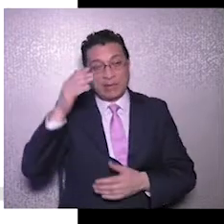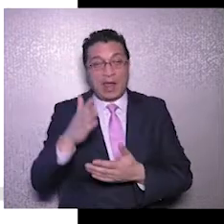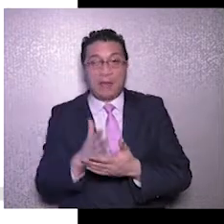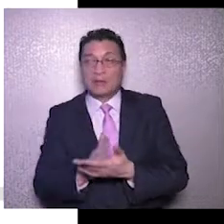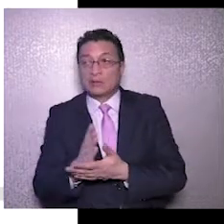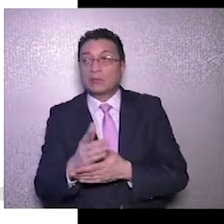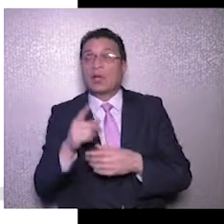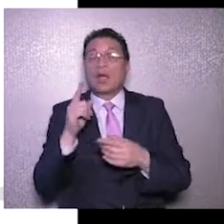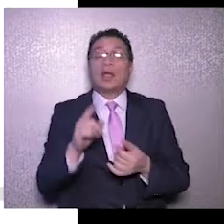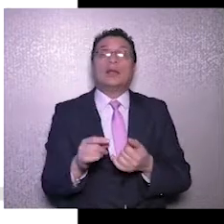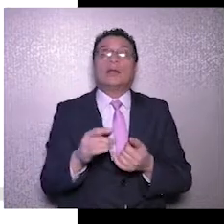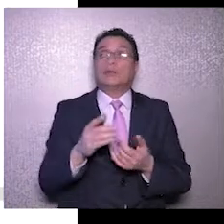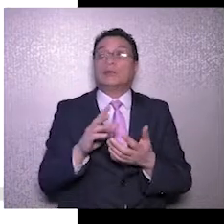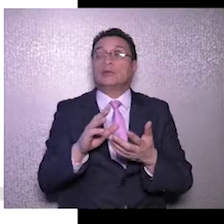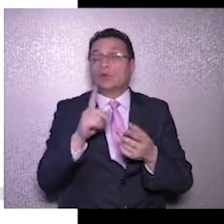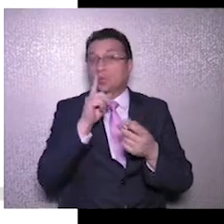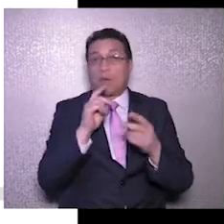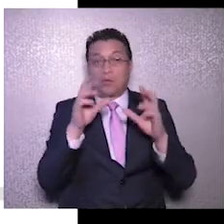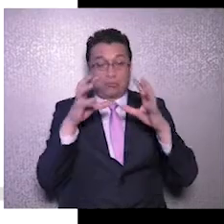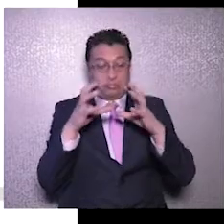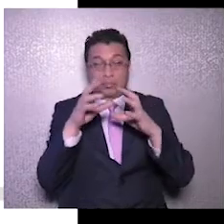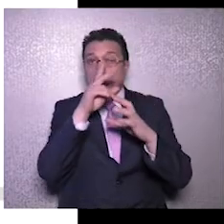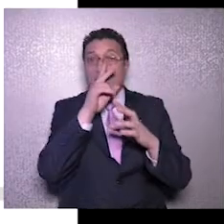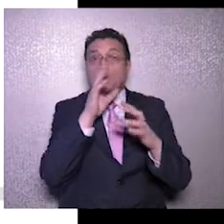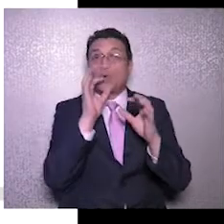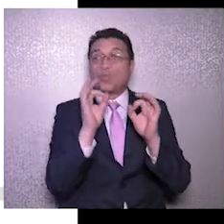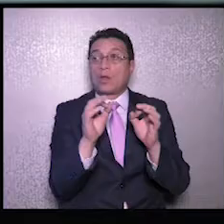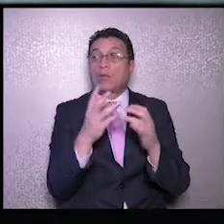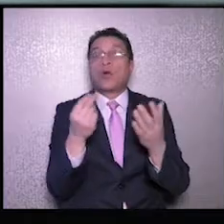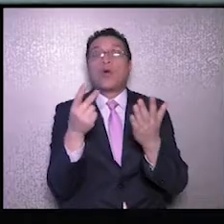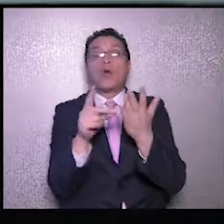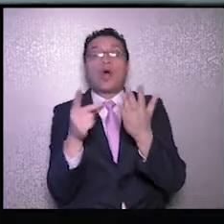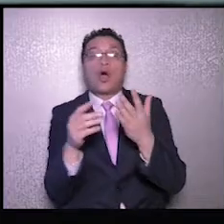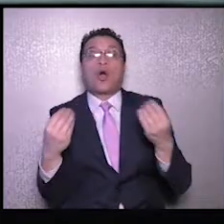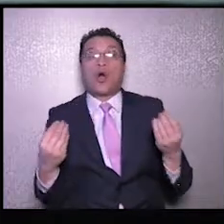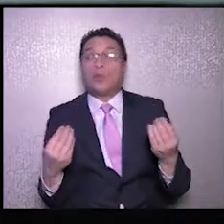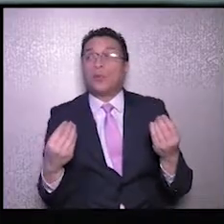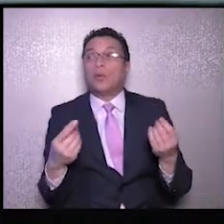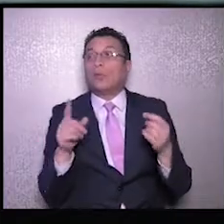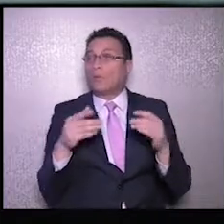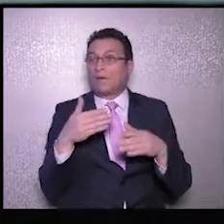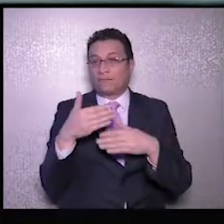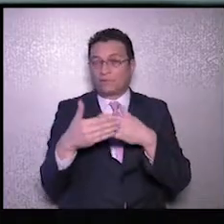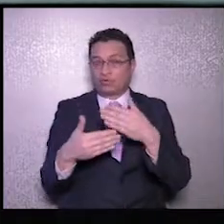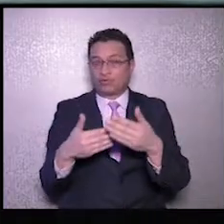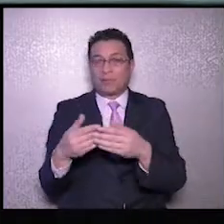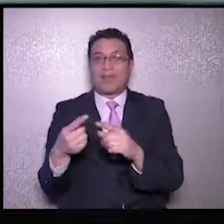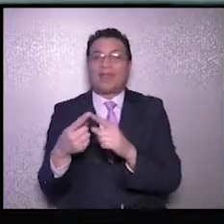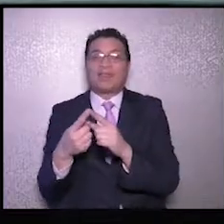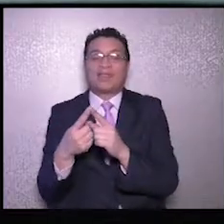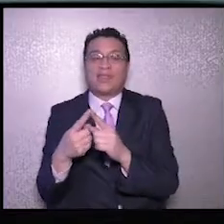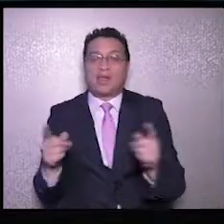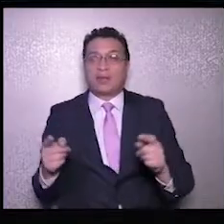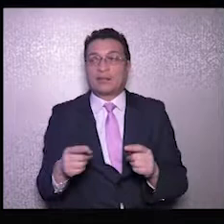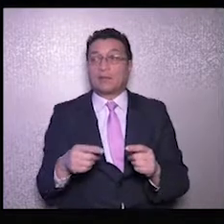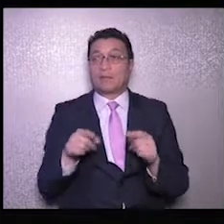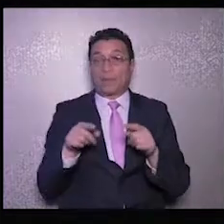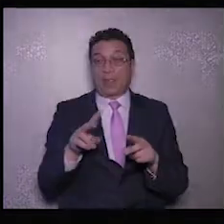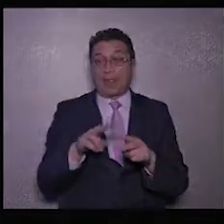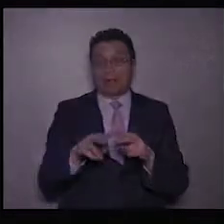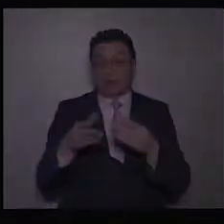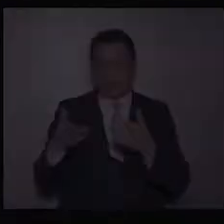y morfológicamente son iguales. No tengo cómo hacer el diagnóstico, pero funcionalmente son distintas. Esto que hacemos